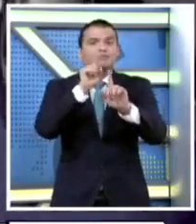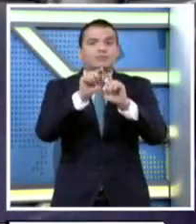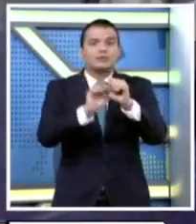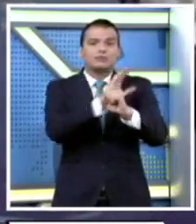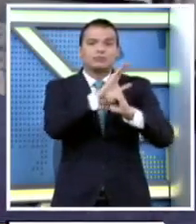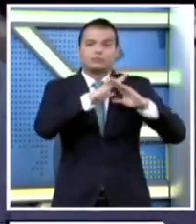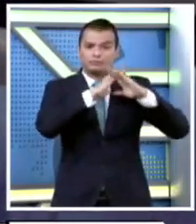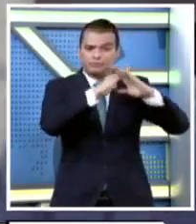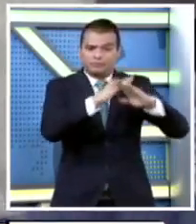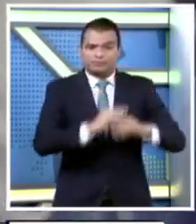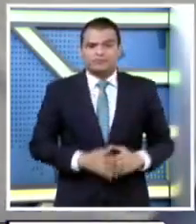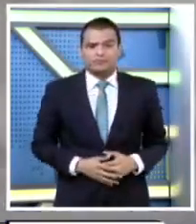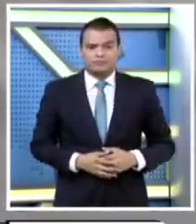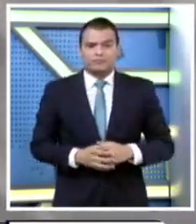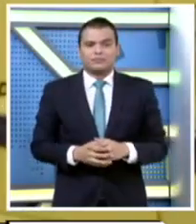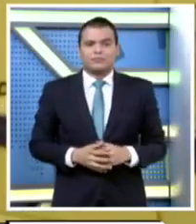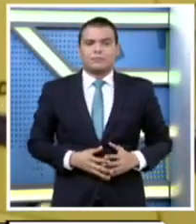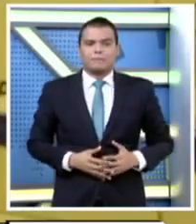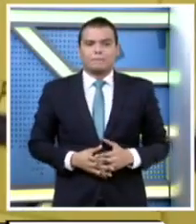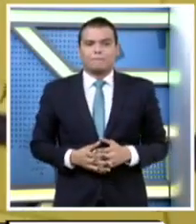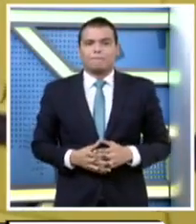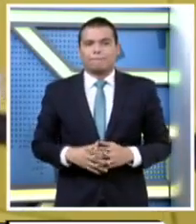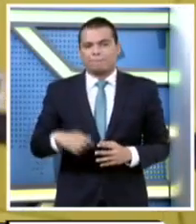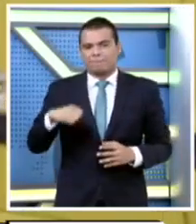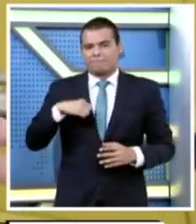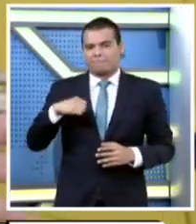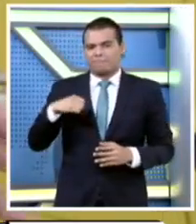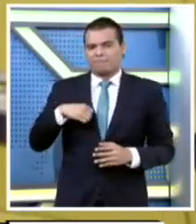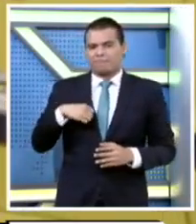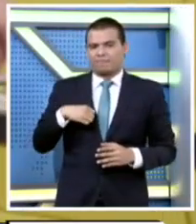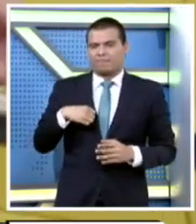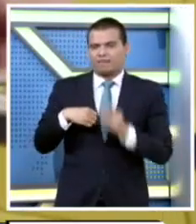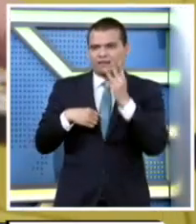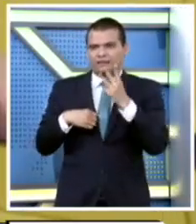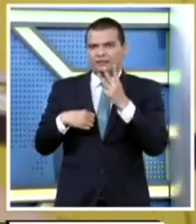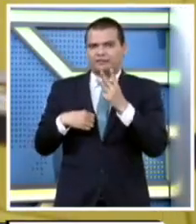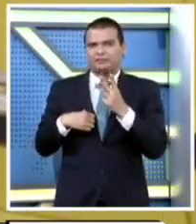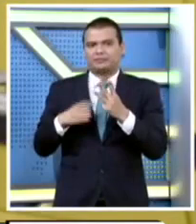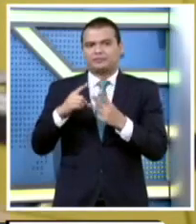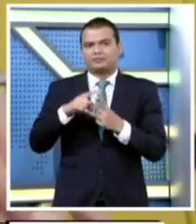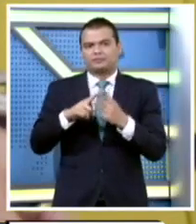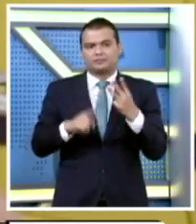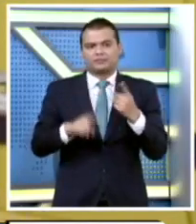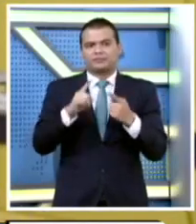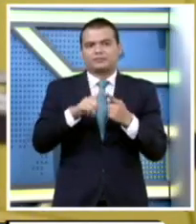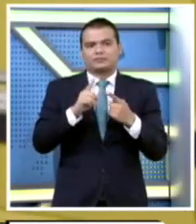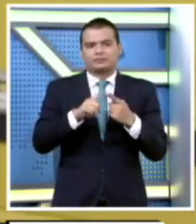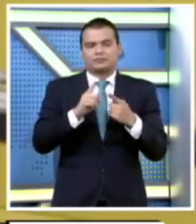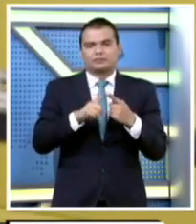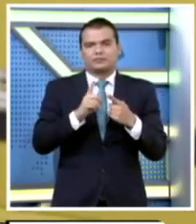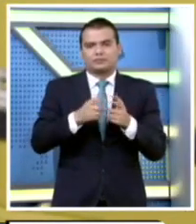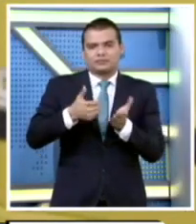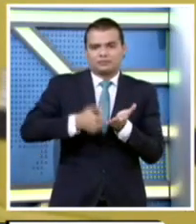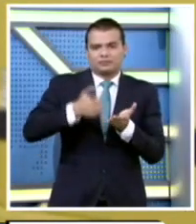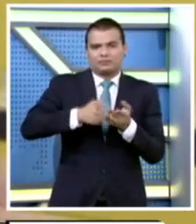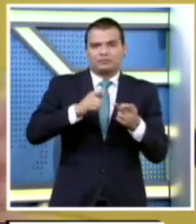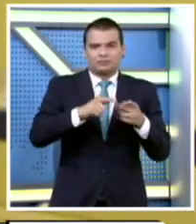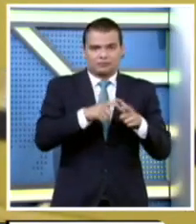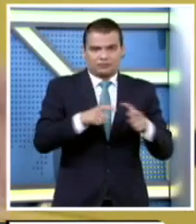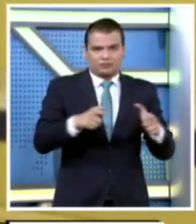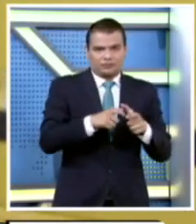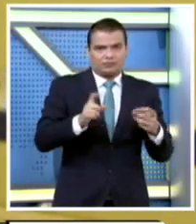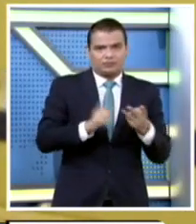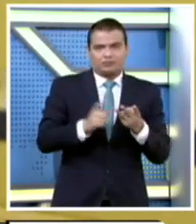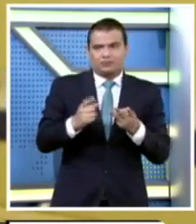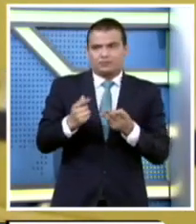del COVID-19. Lleva tres tipos ahí, el para el carné, lleva uno para antibacterial y otro para depositar el dinero. Eso